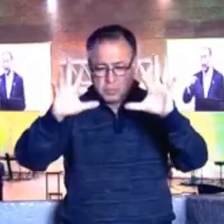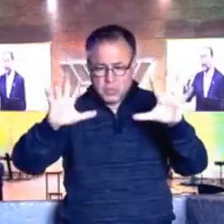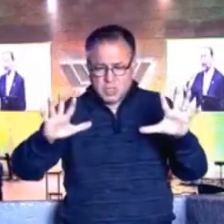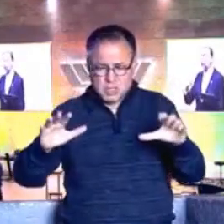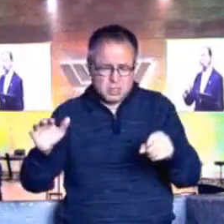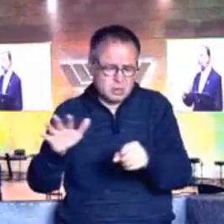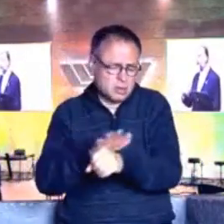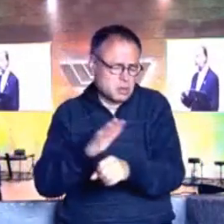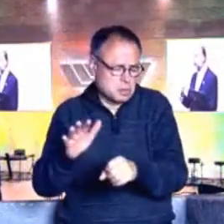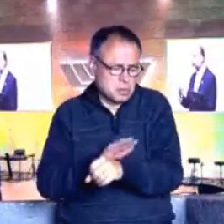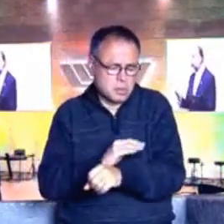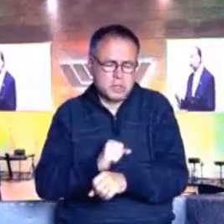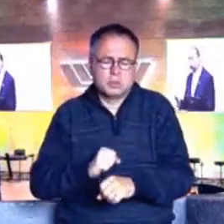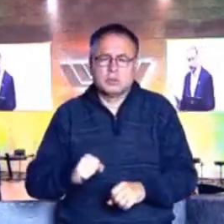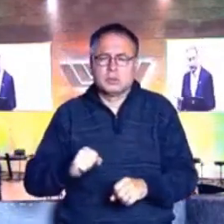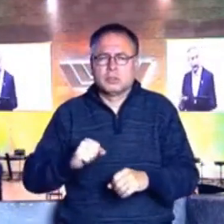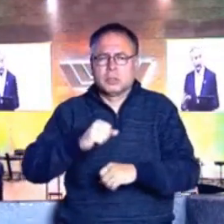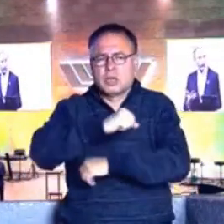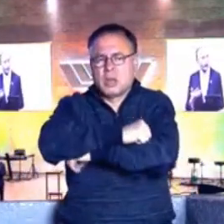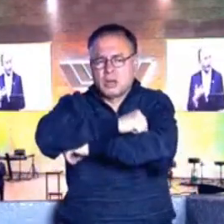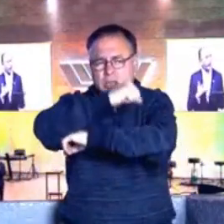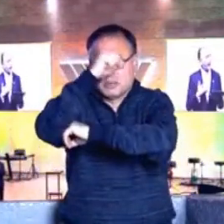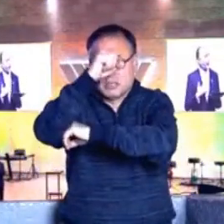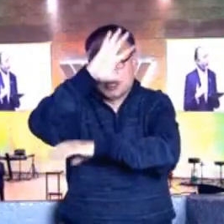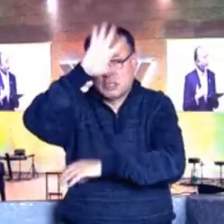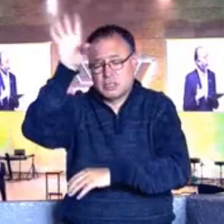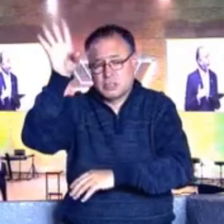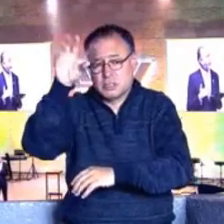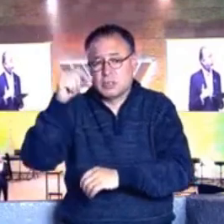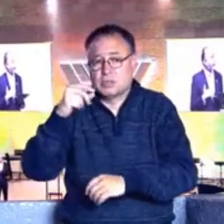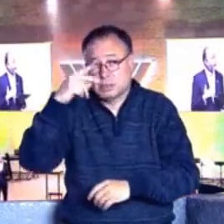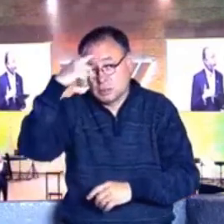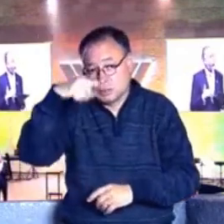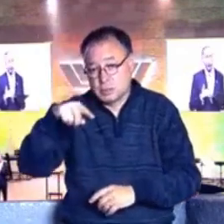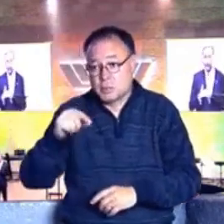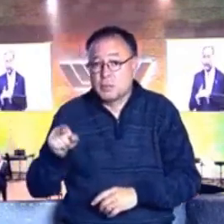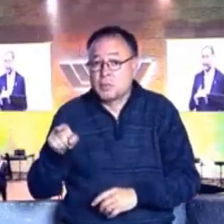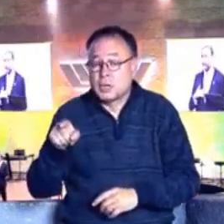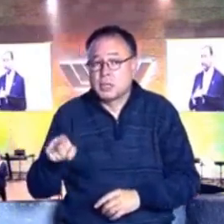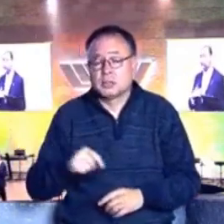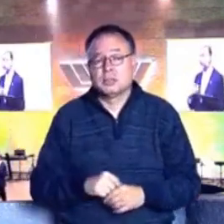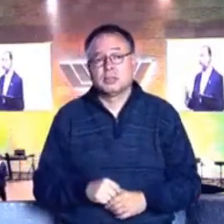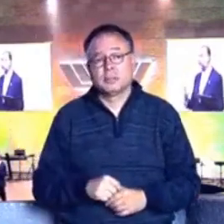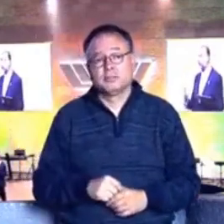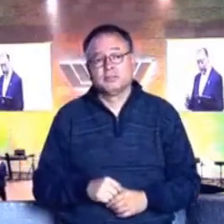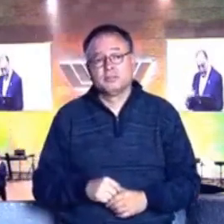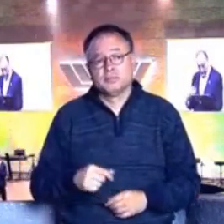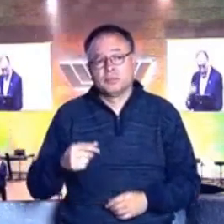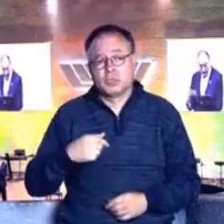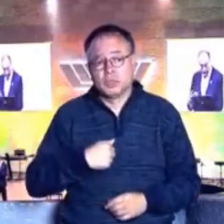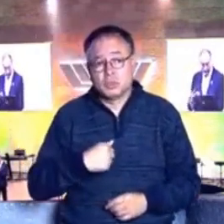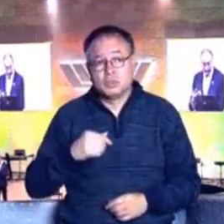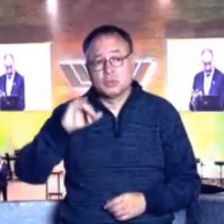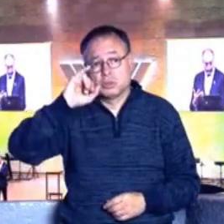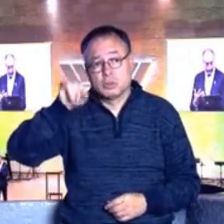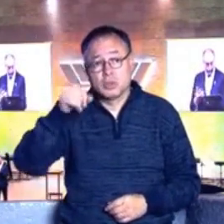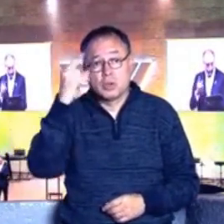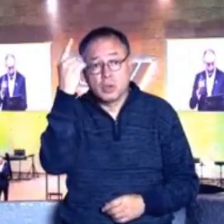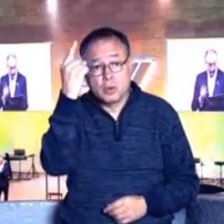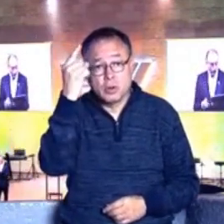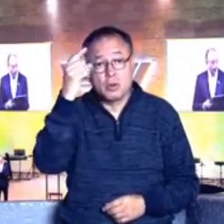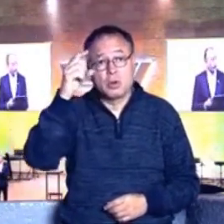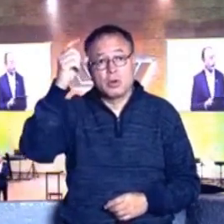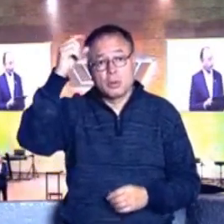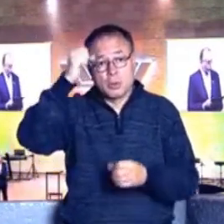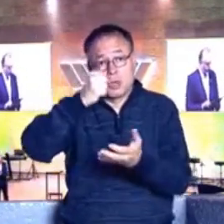abriré las ventanas de los cielos porque el señor dice yo soy Jehová Jehová qué giré en